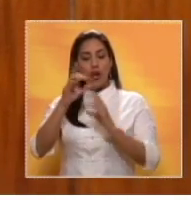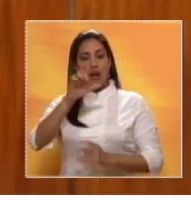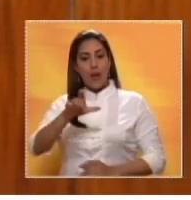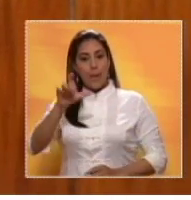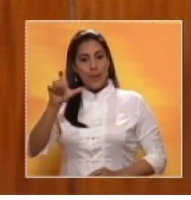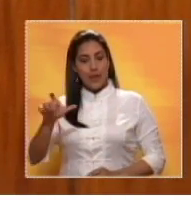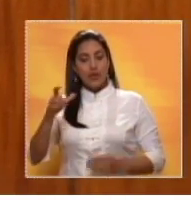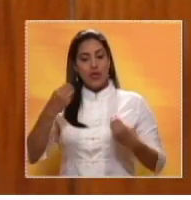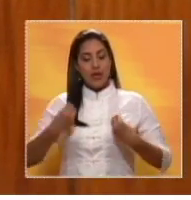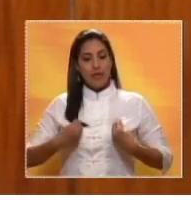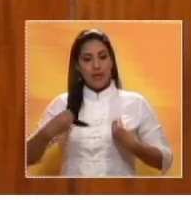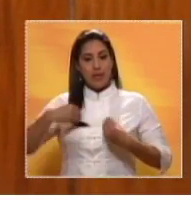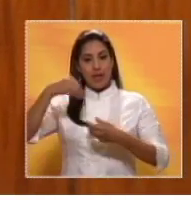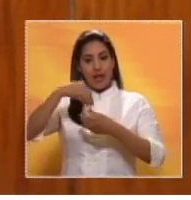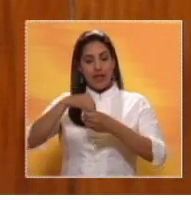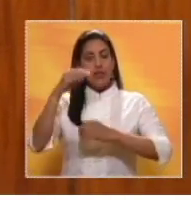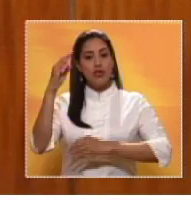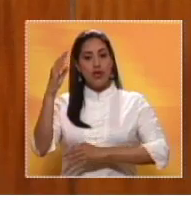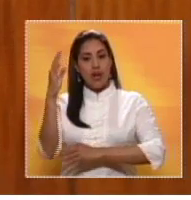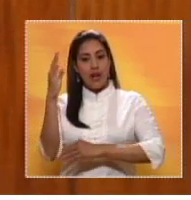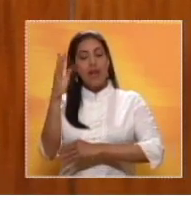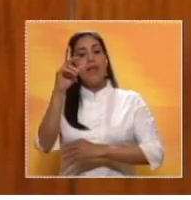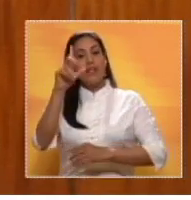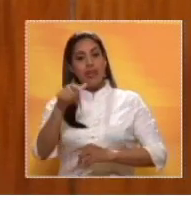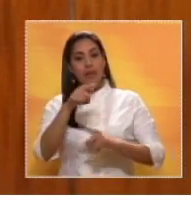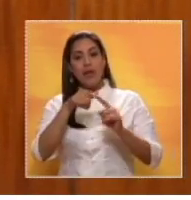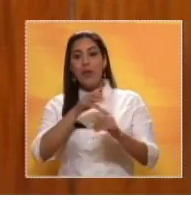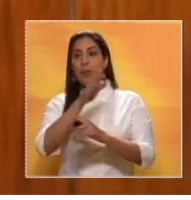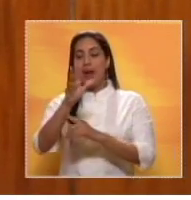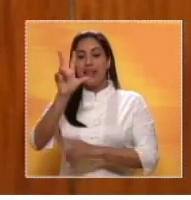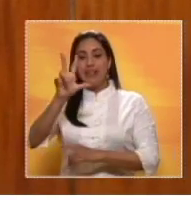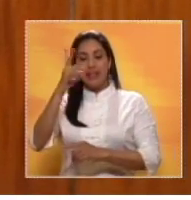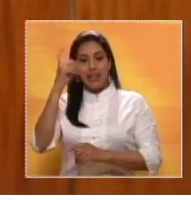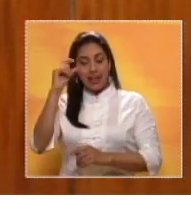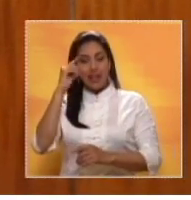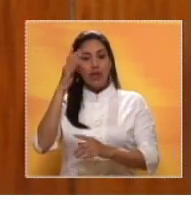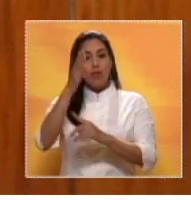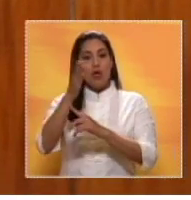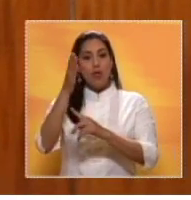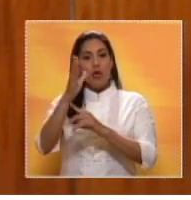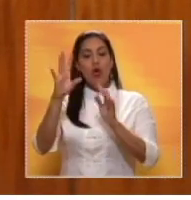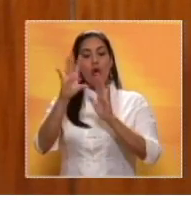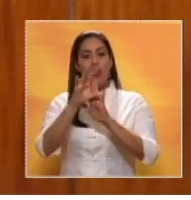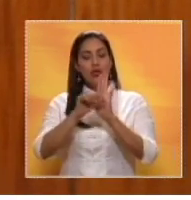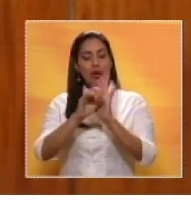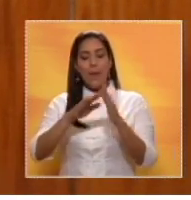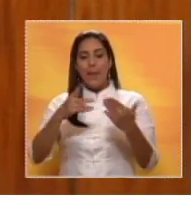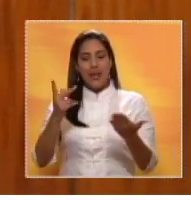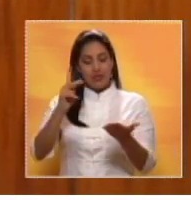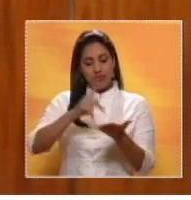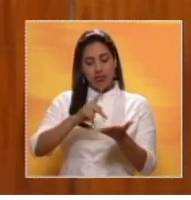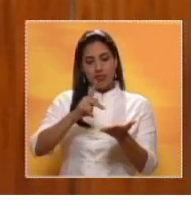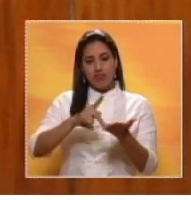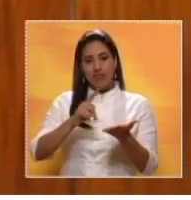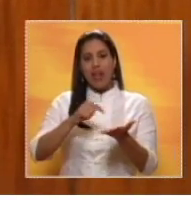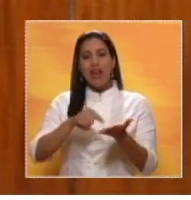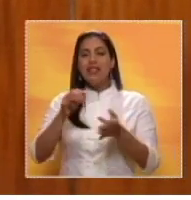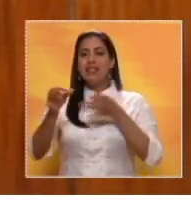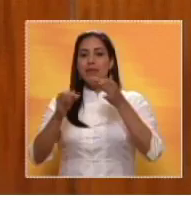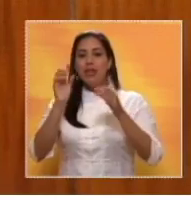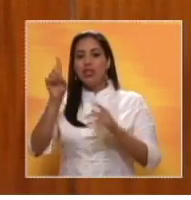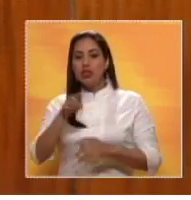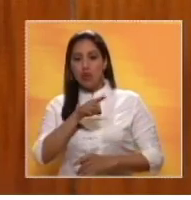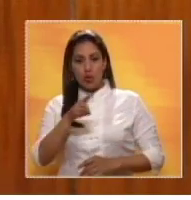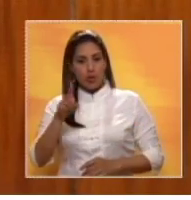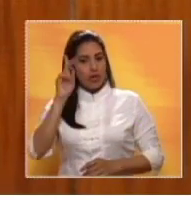todos los habitantes de Palavecino, así como acudir cada 30 días ante la Sala Constitucional para que explique